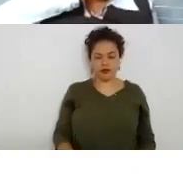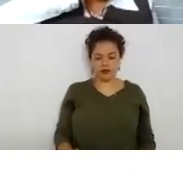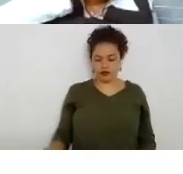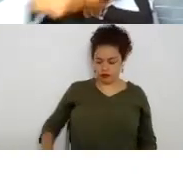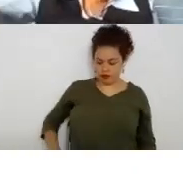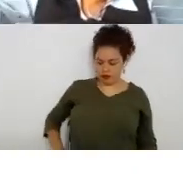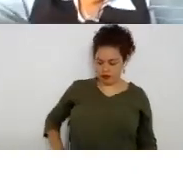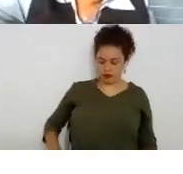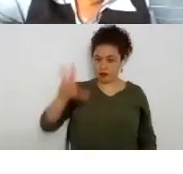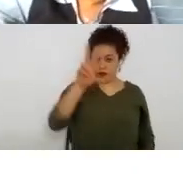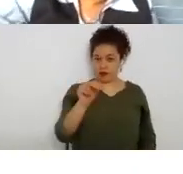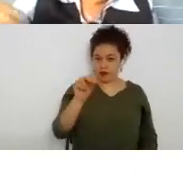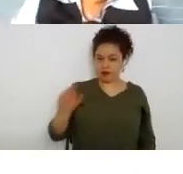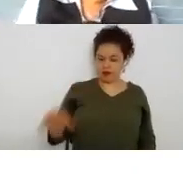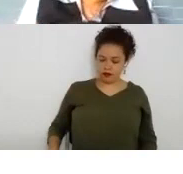¿No?